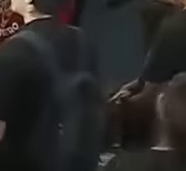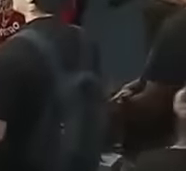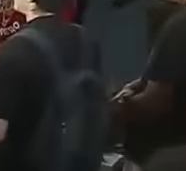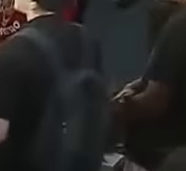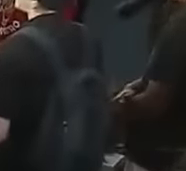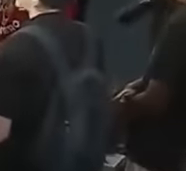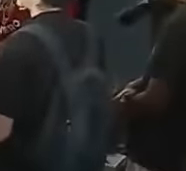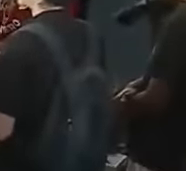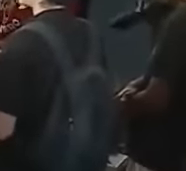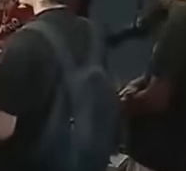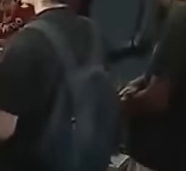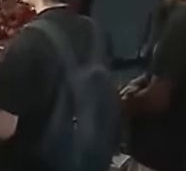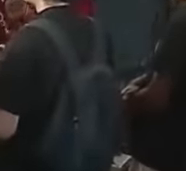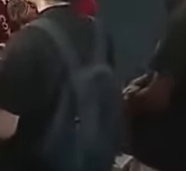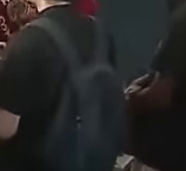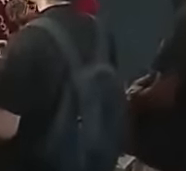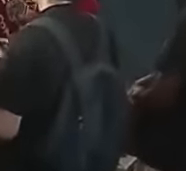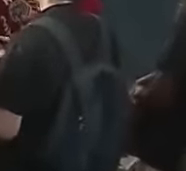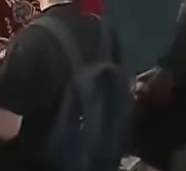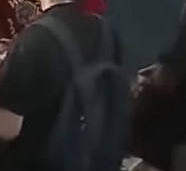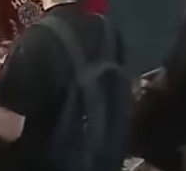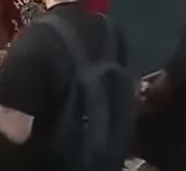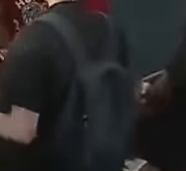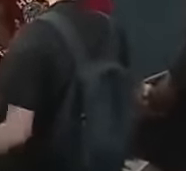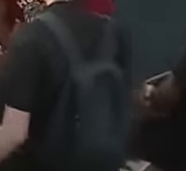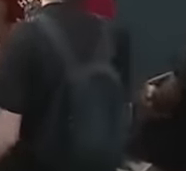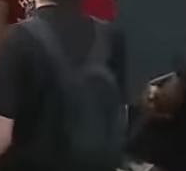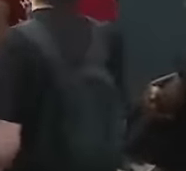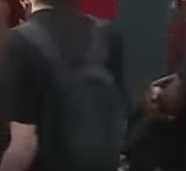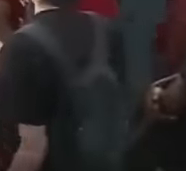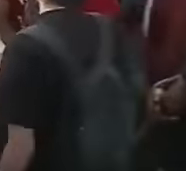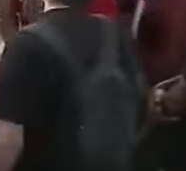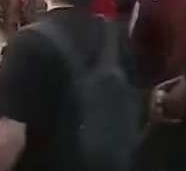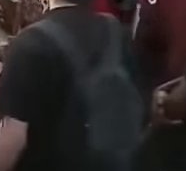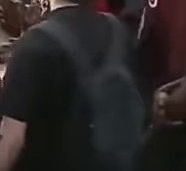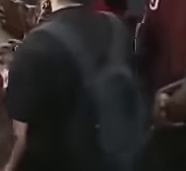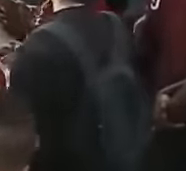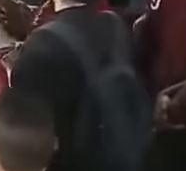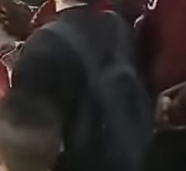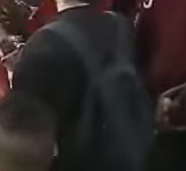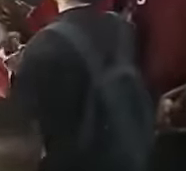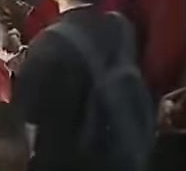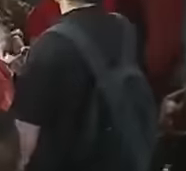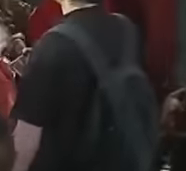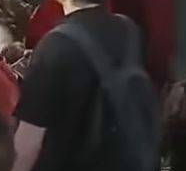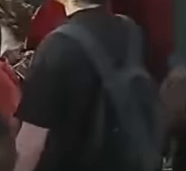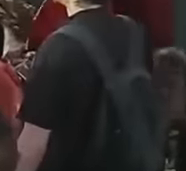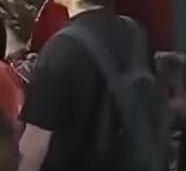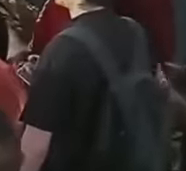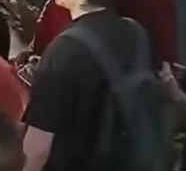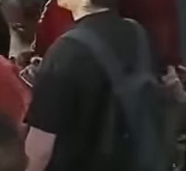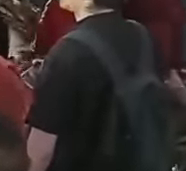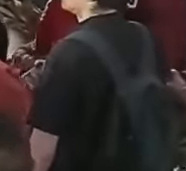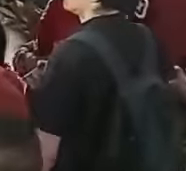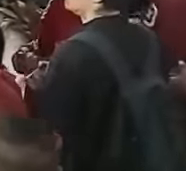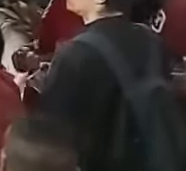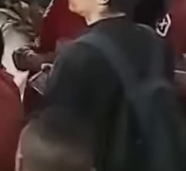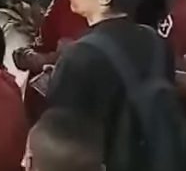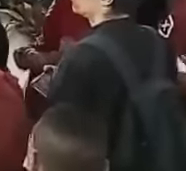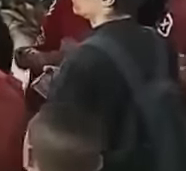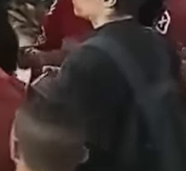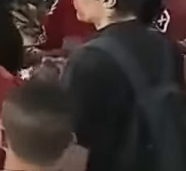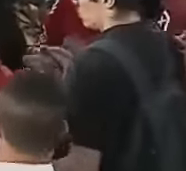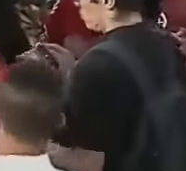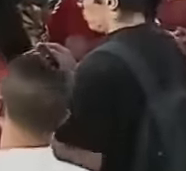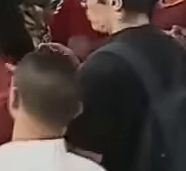también financiado por el imperio norteamericano, desestabilizar la paz y la soberanía en la región. Uno de los